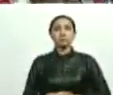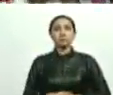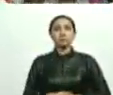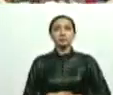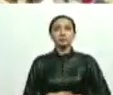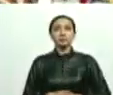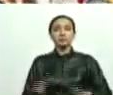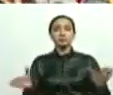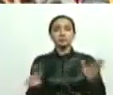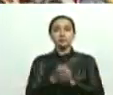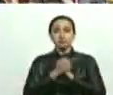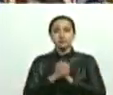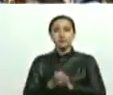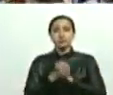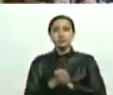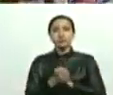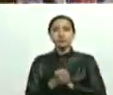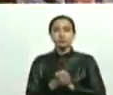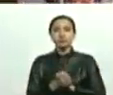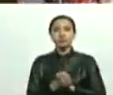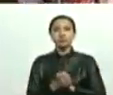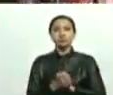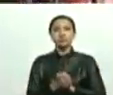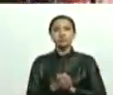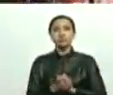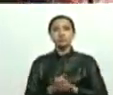Agárrense de las manos con el Puma.